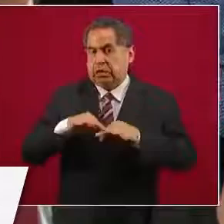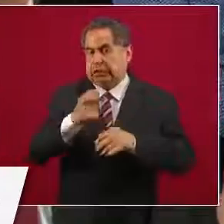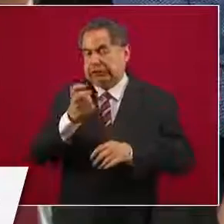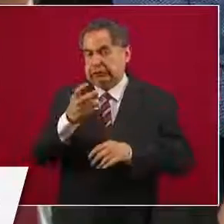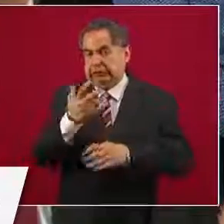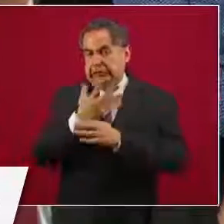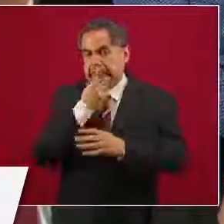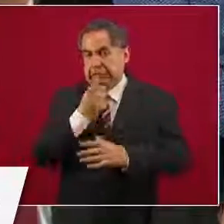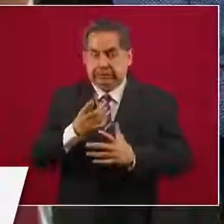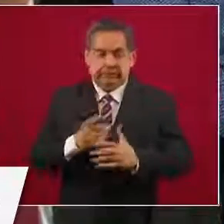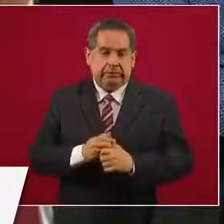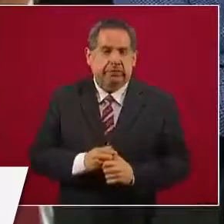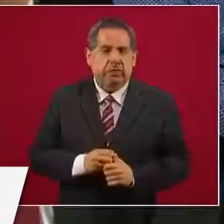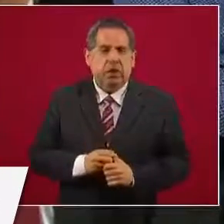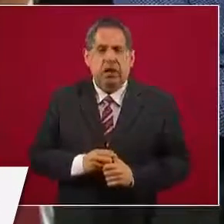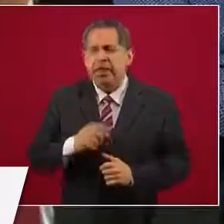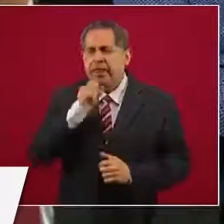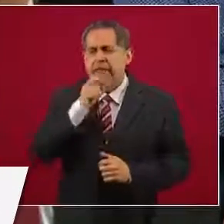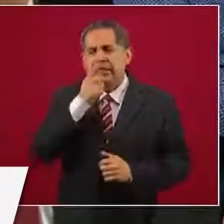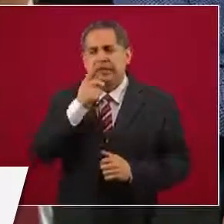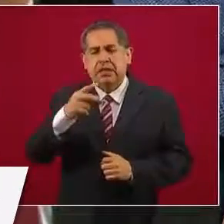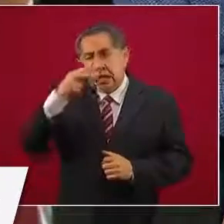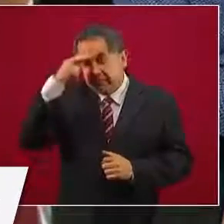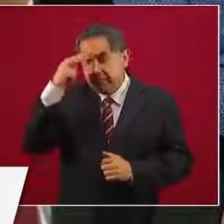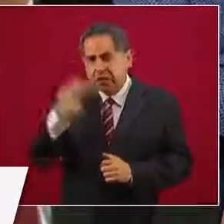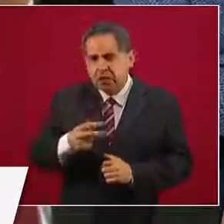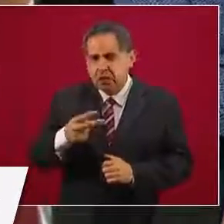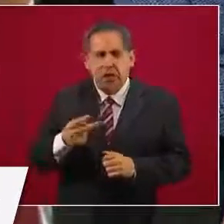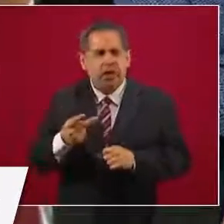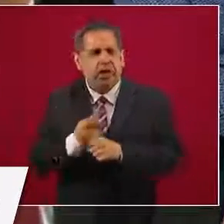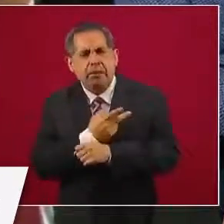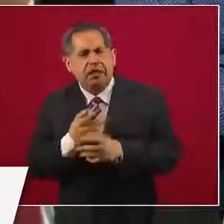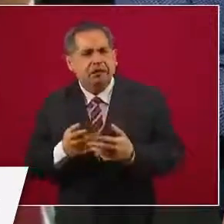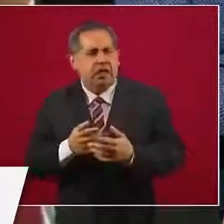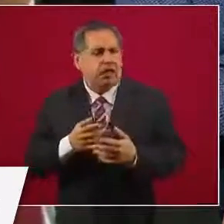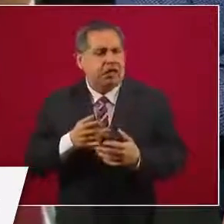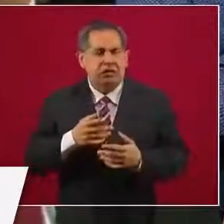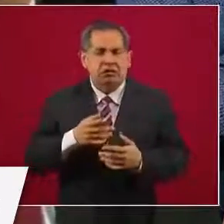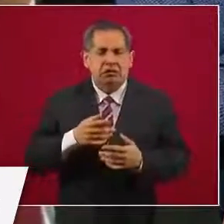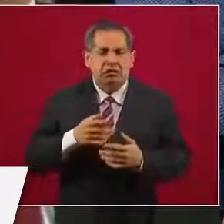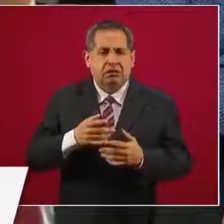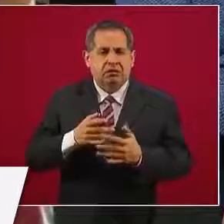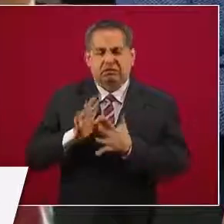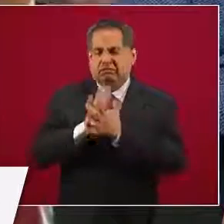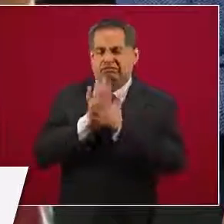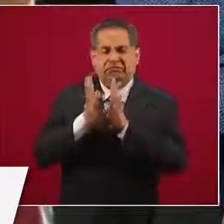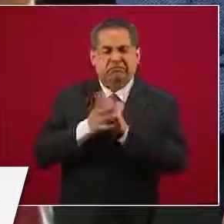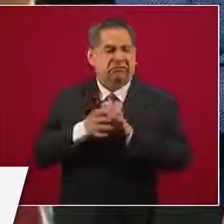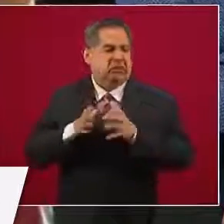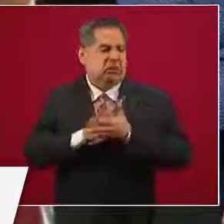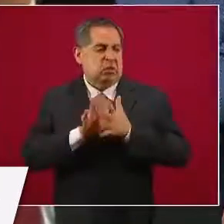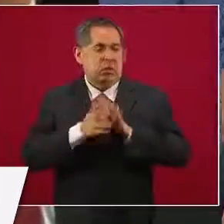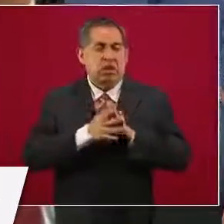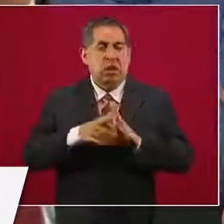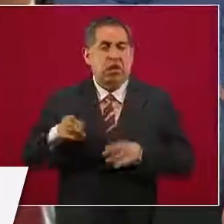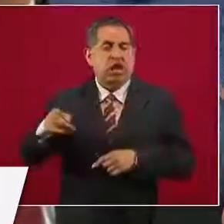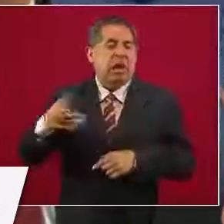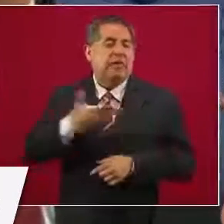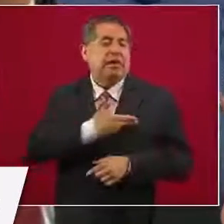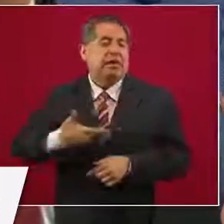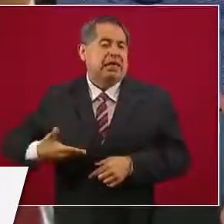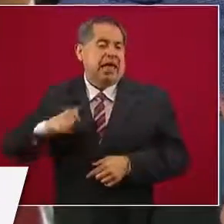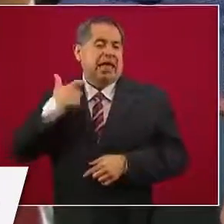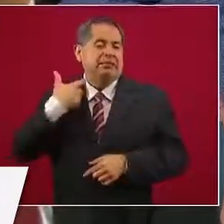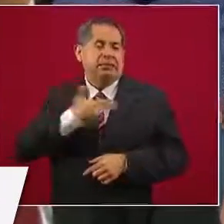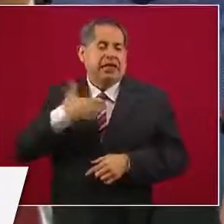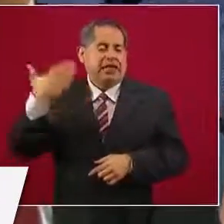dicho en determinadas ocasiones que en México no pasaba nada o los grandes negocios no se hacían sin que el presidente estuviera enterado.